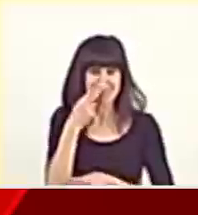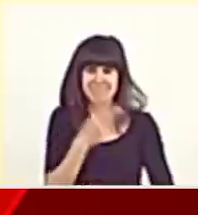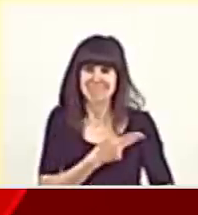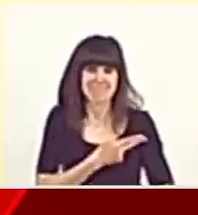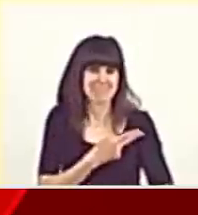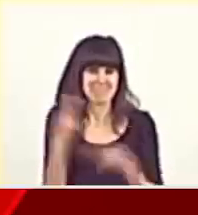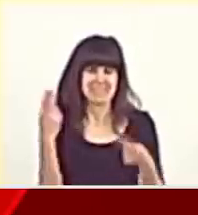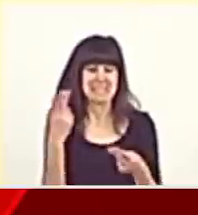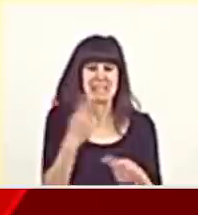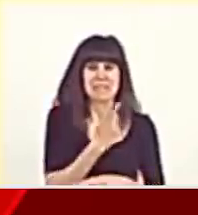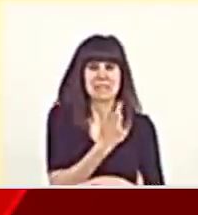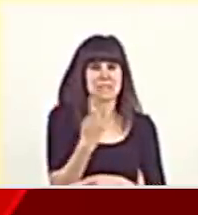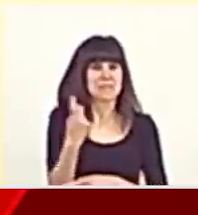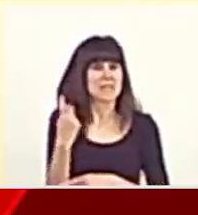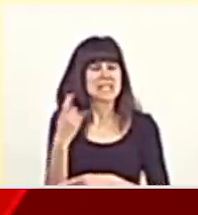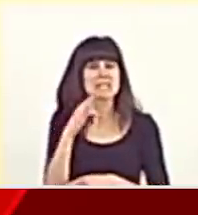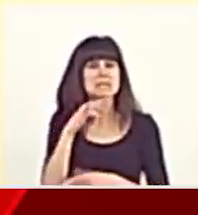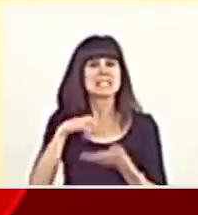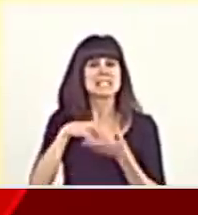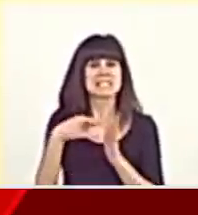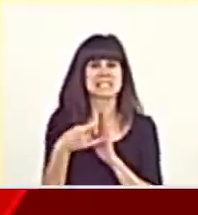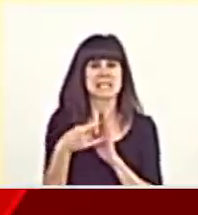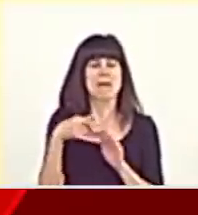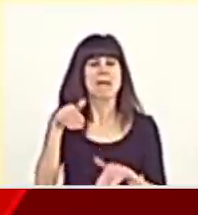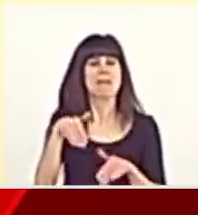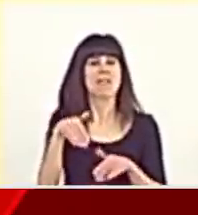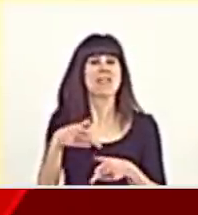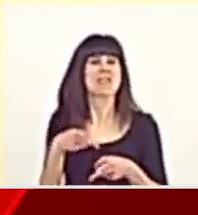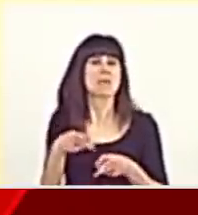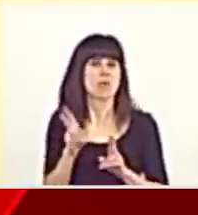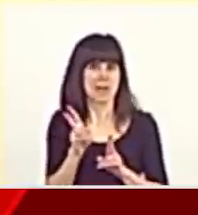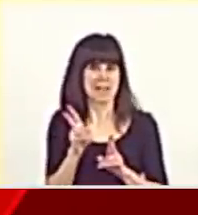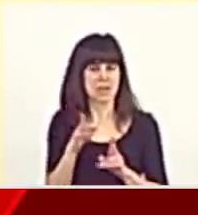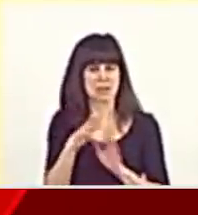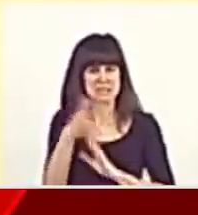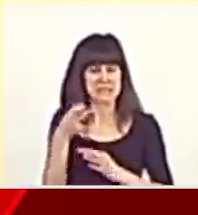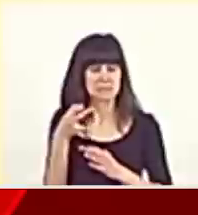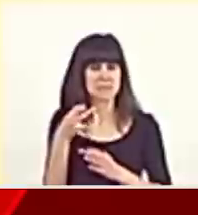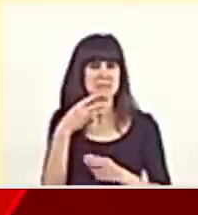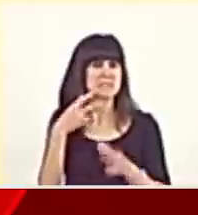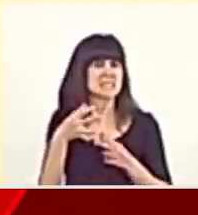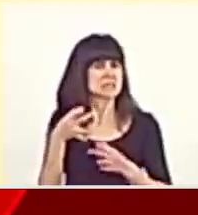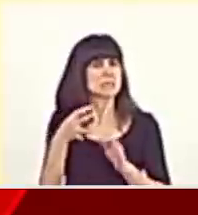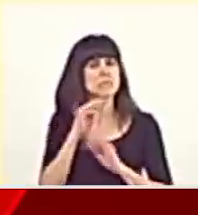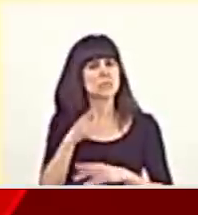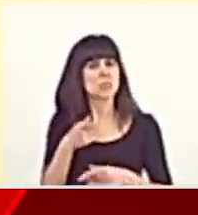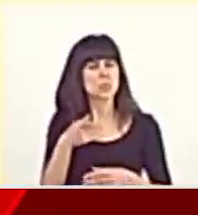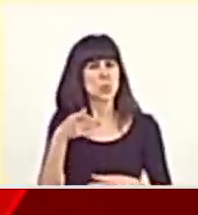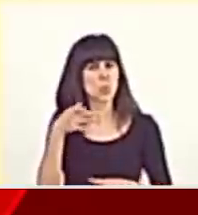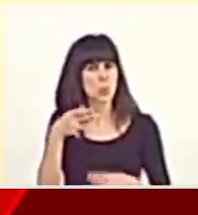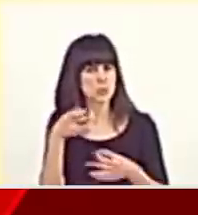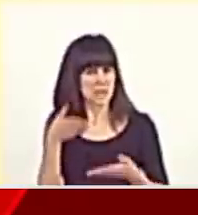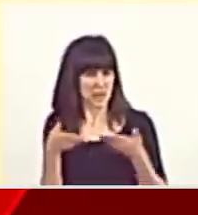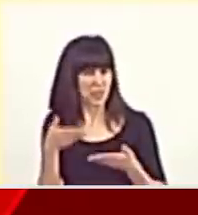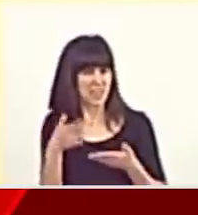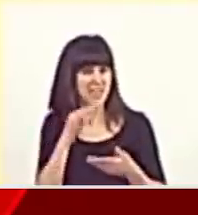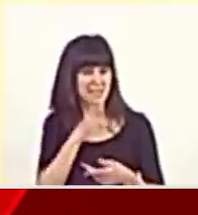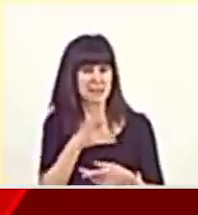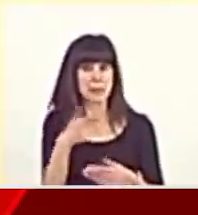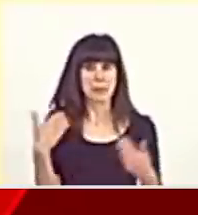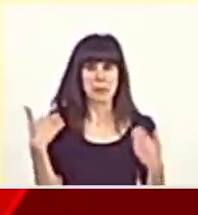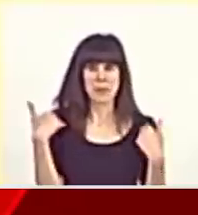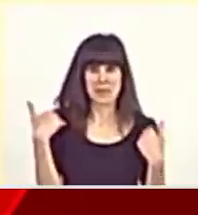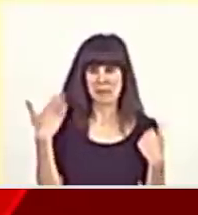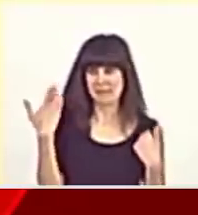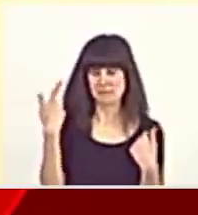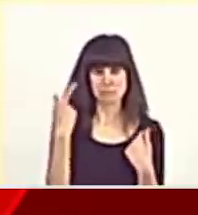que directamente se enorgullecía y decía que se sentía poco menos que emocionado porque se le patease la cabeza un grupo de animales,